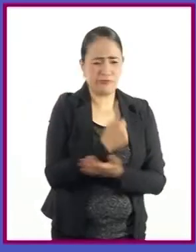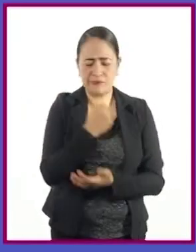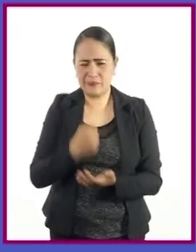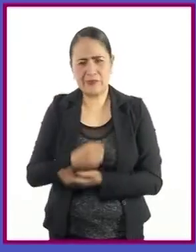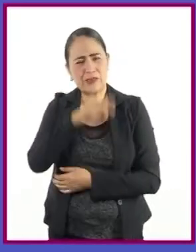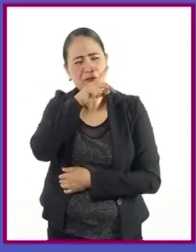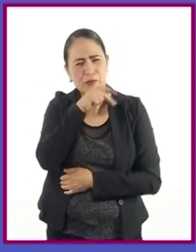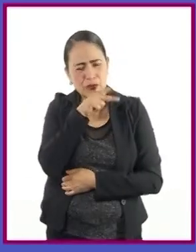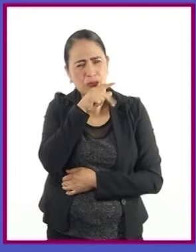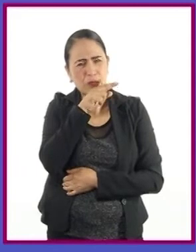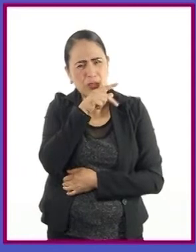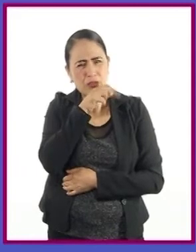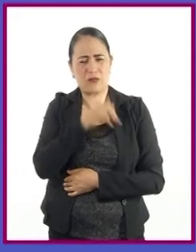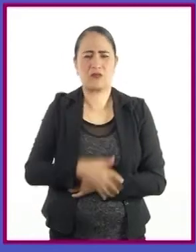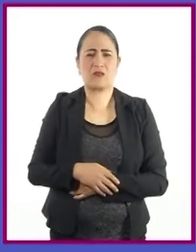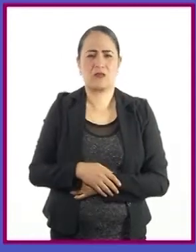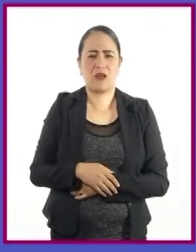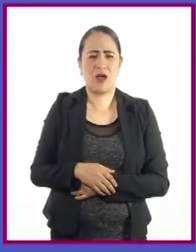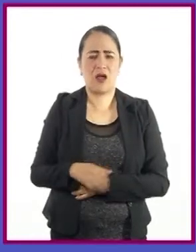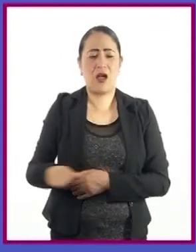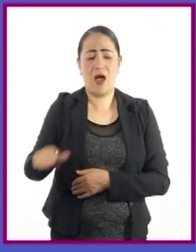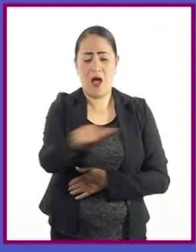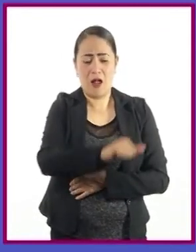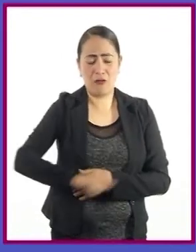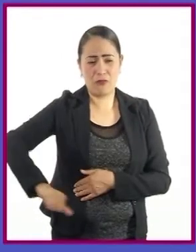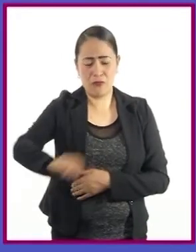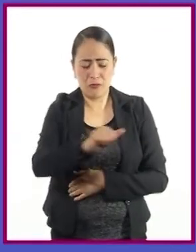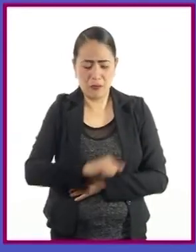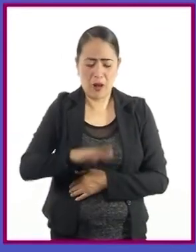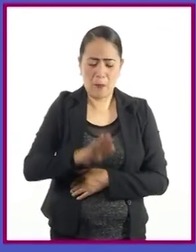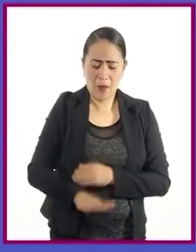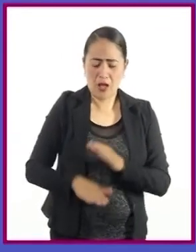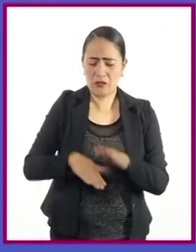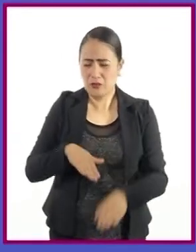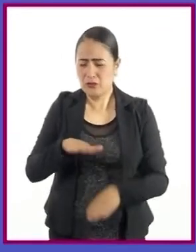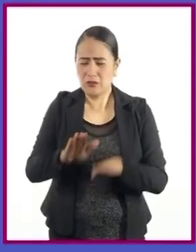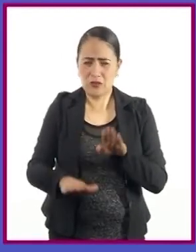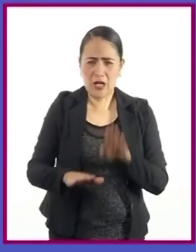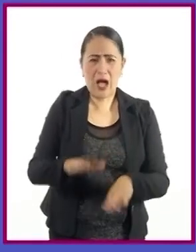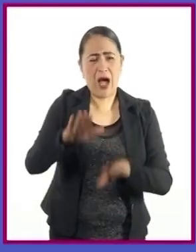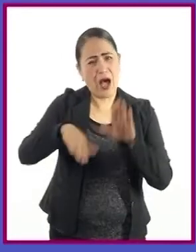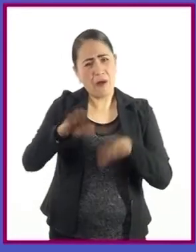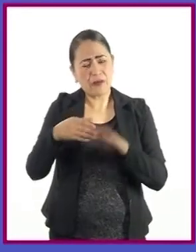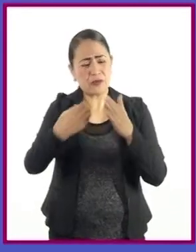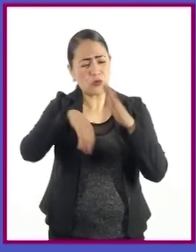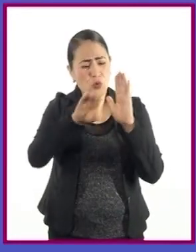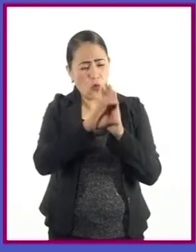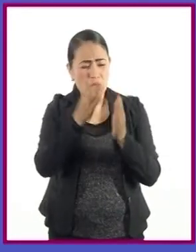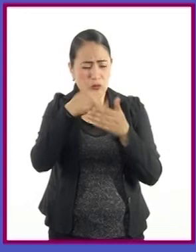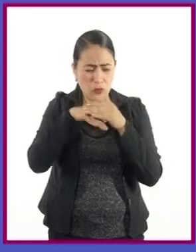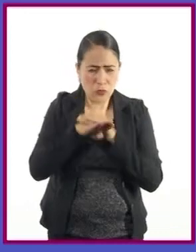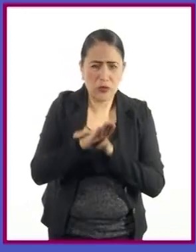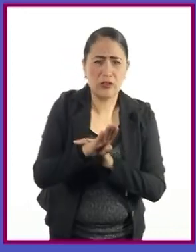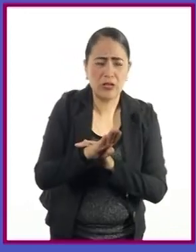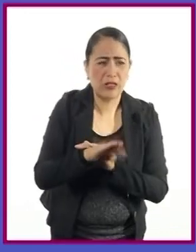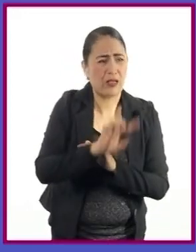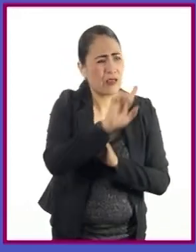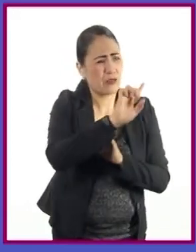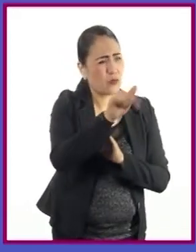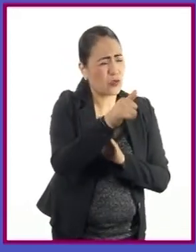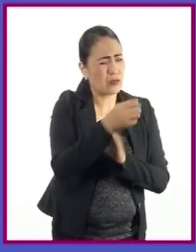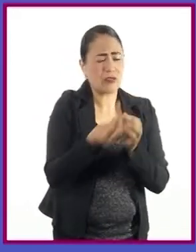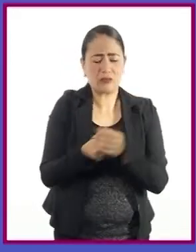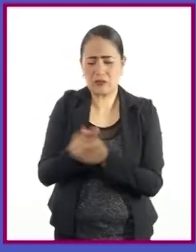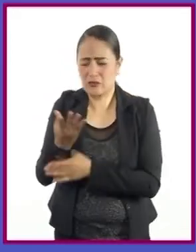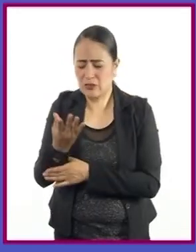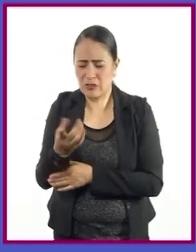La alfombra ahogaba sus pesos. A ratos entraba en el dormitorio y proseguía su mudo vaivén a lo